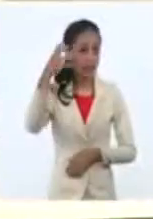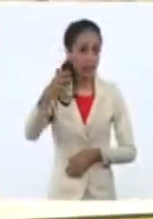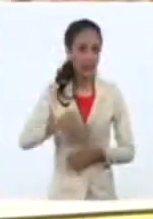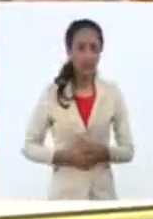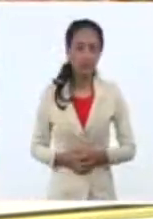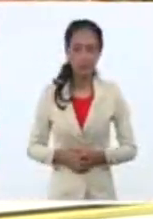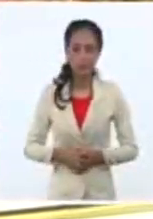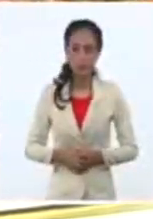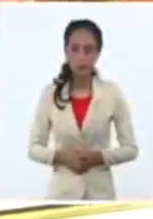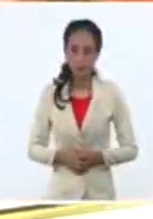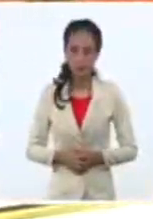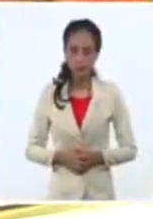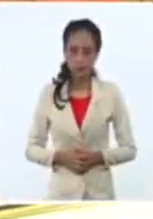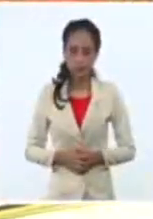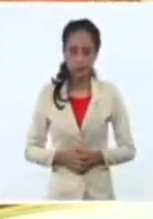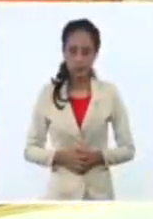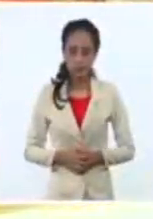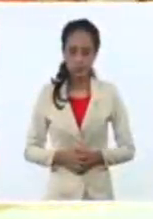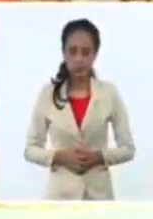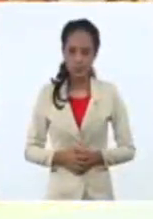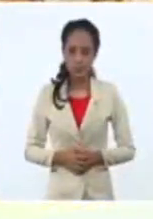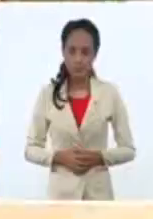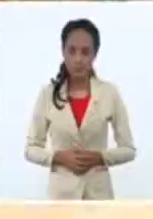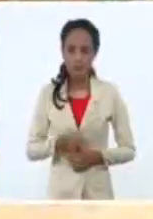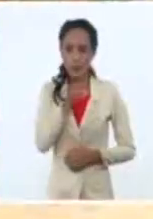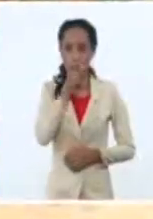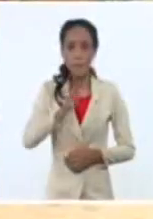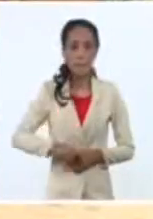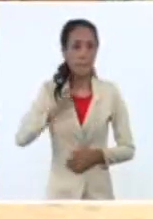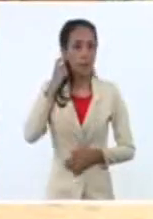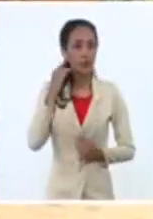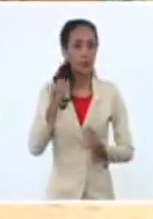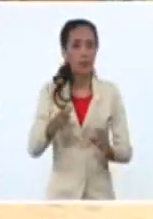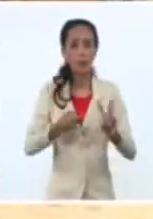el desafío de la independencia. Arlet Basayo García, Sistema Informativo de la Televisión Cubana.